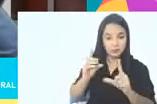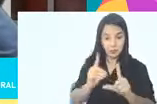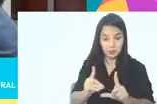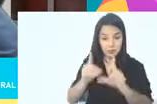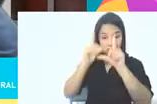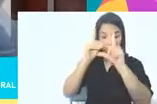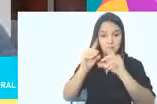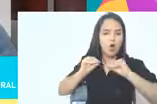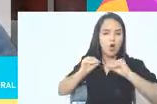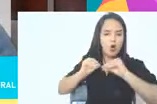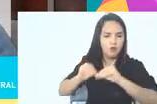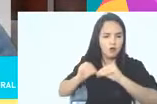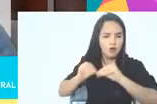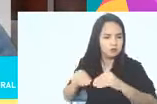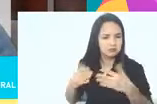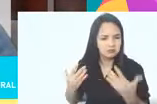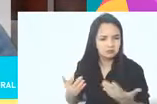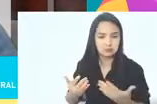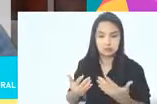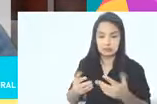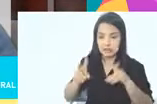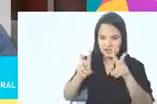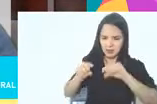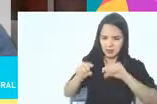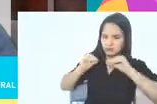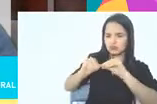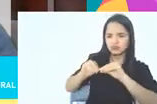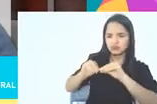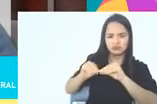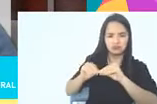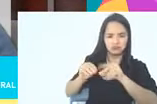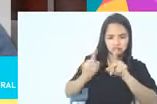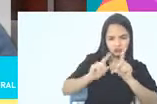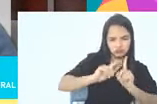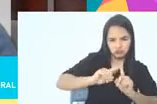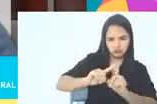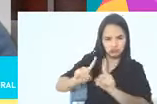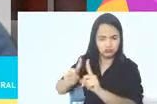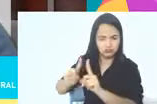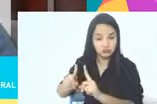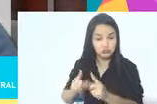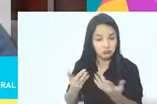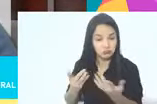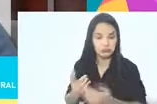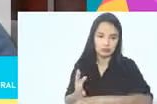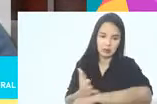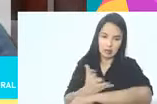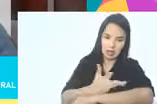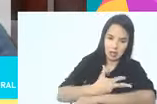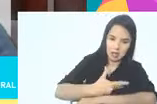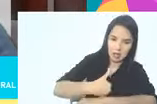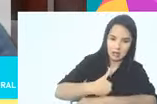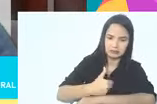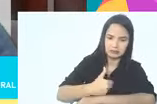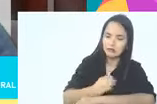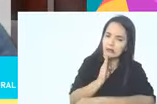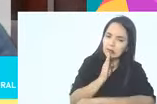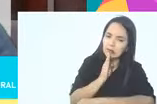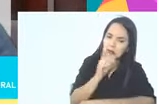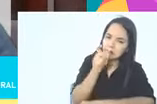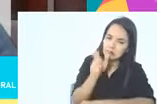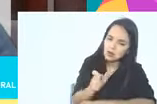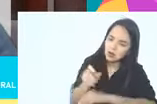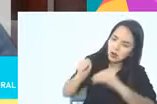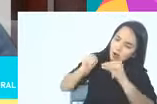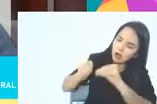este proyecto es un proyecto de fortalecimiento del sistema de cultura y nosotros siempre hemos concebido la gestión cultural como hechos